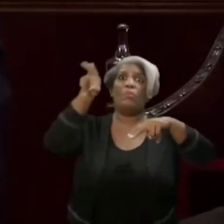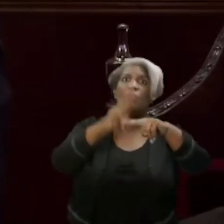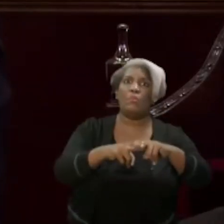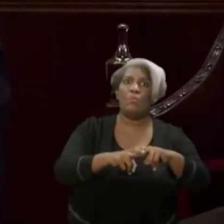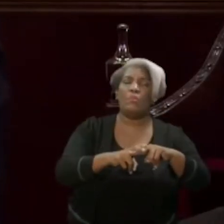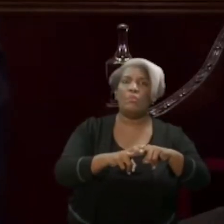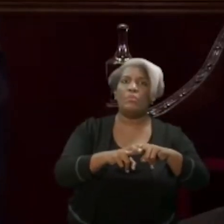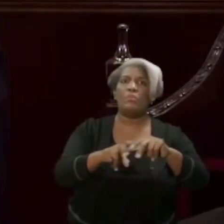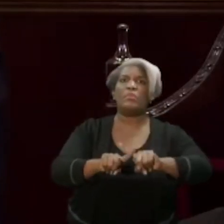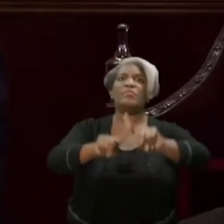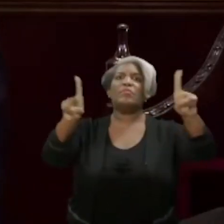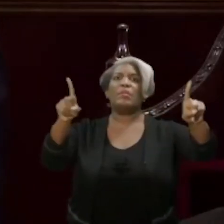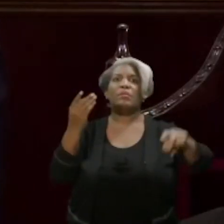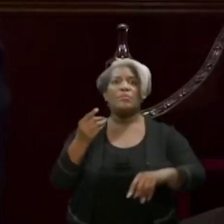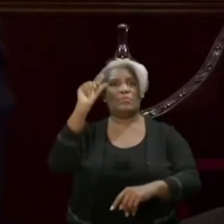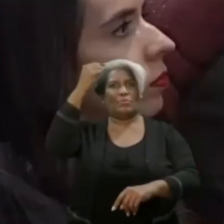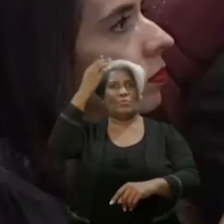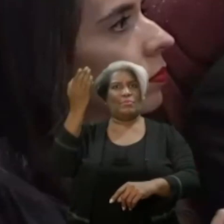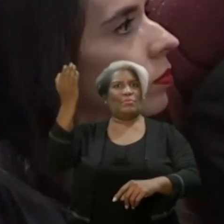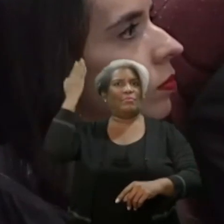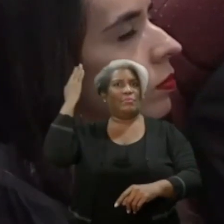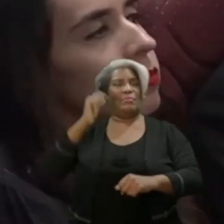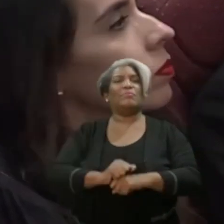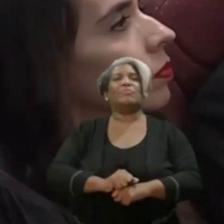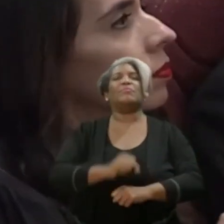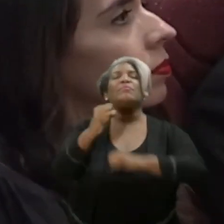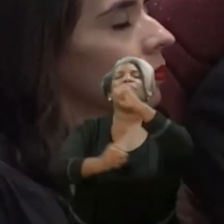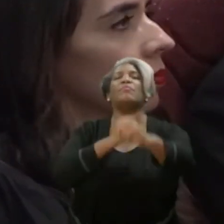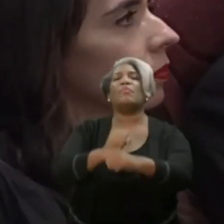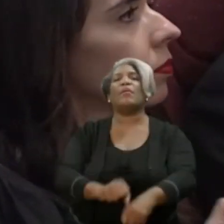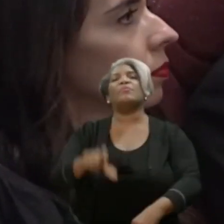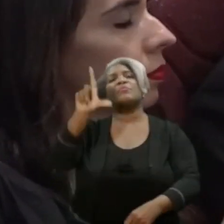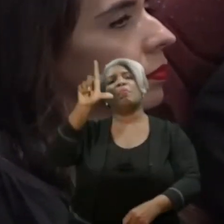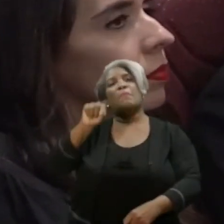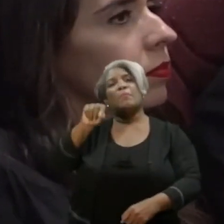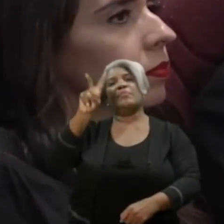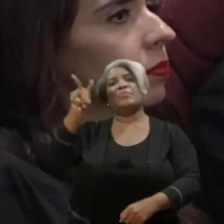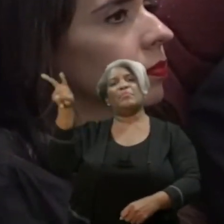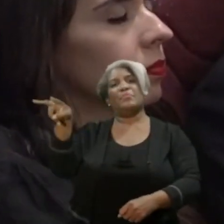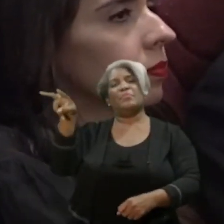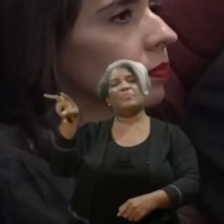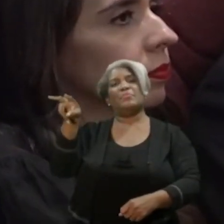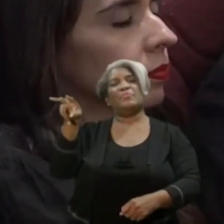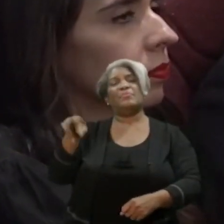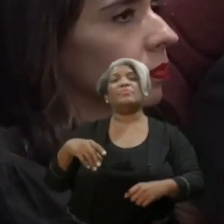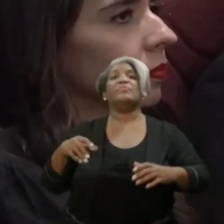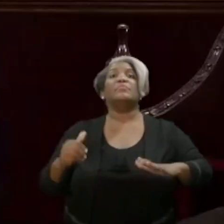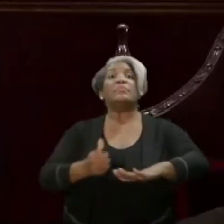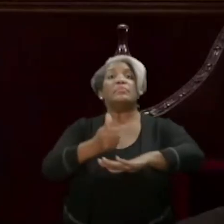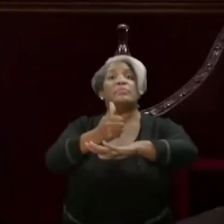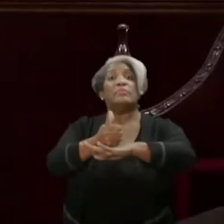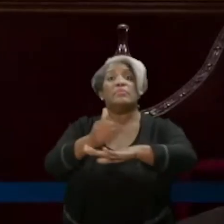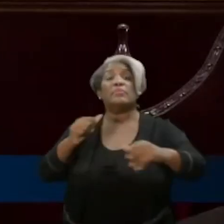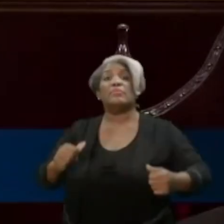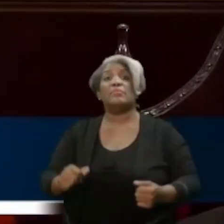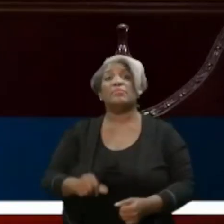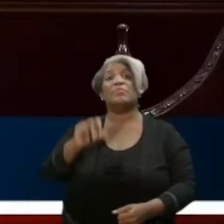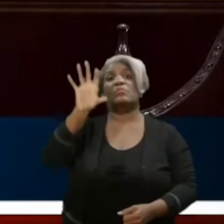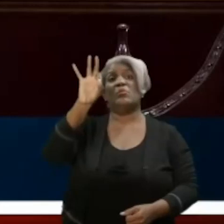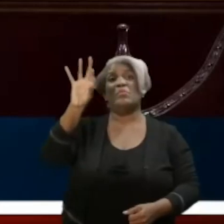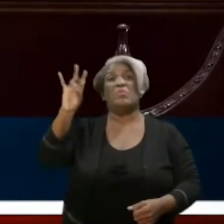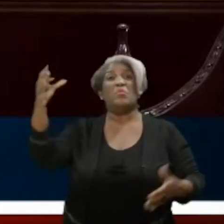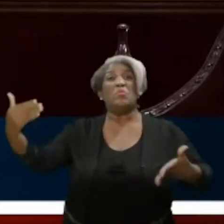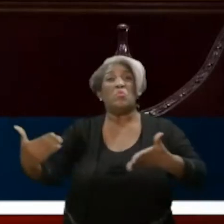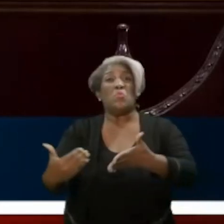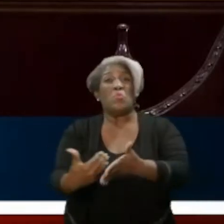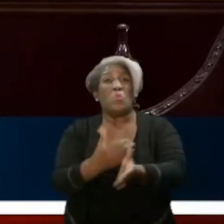la gestión pasada. En el 2022 se implementaron 97 nuevas unidades